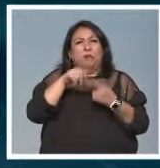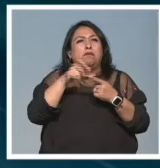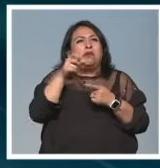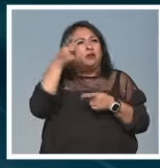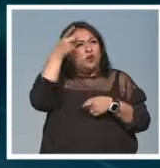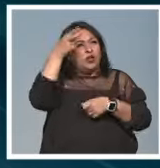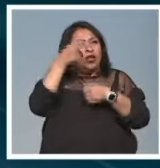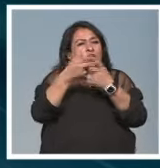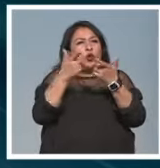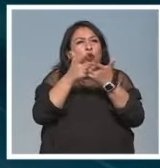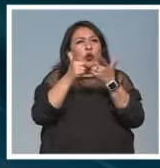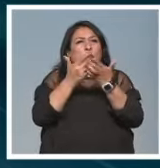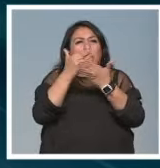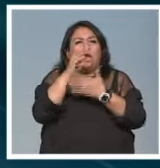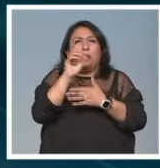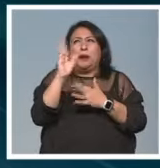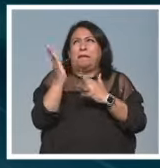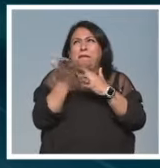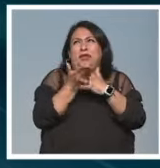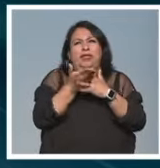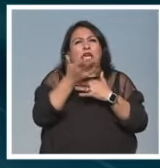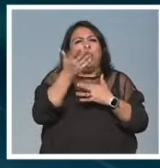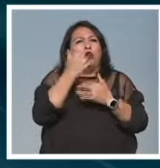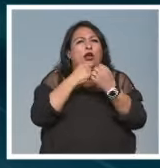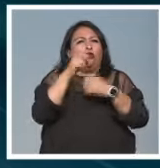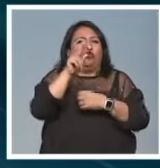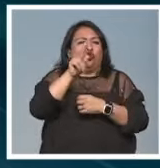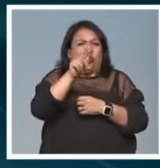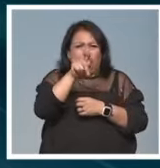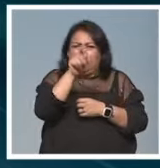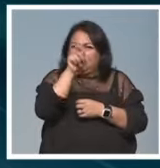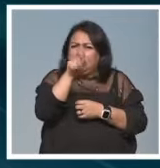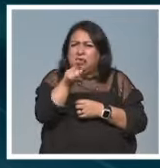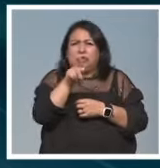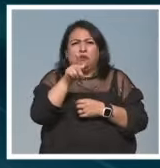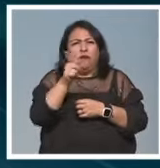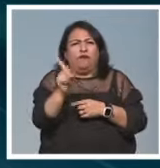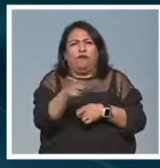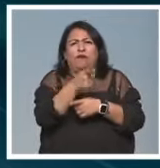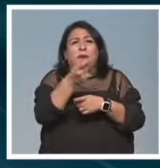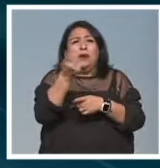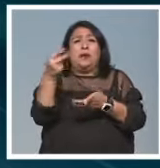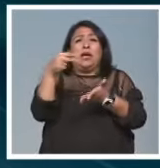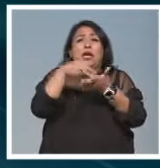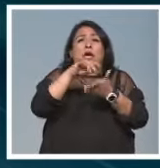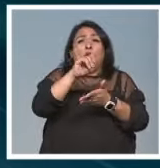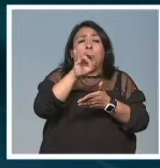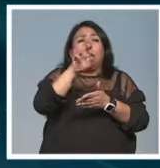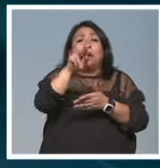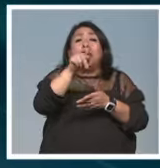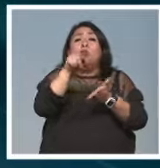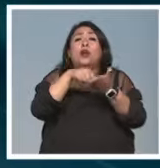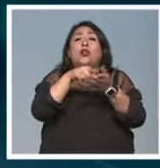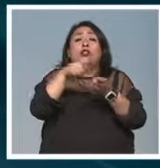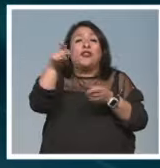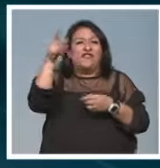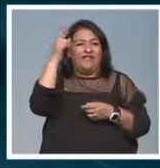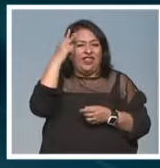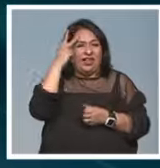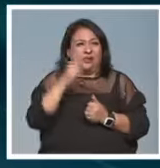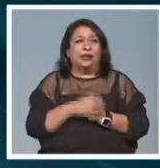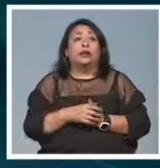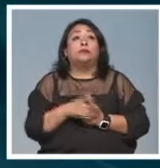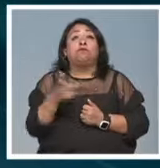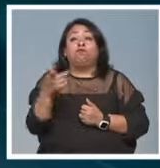dirigió la Compañía Nacional de Ópera a mediados de los 80, el mismo que orquestó la primera aparición de Juan Gabriel en el Palacio de Bellas Artes.